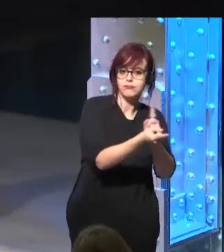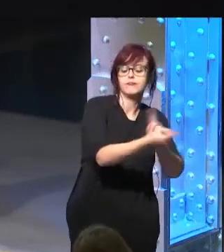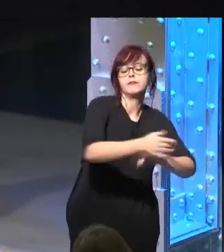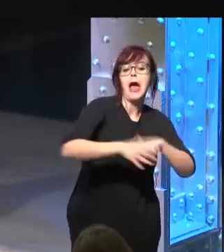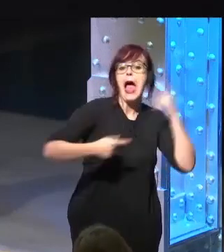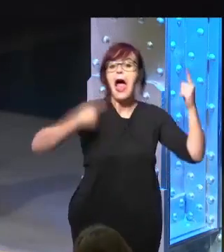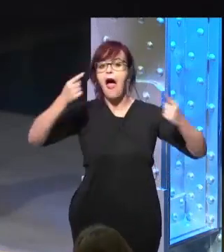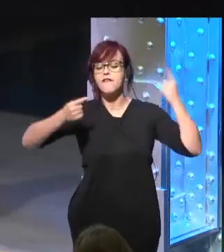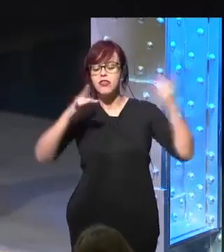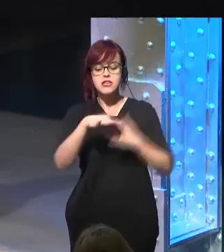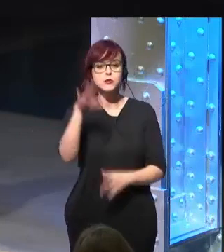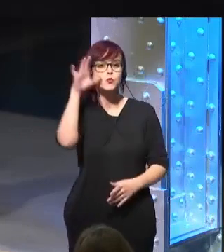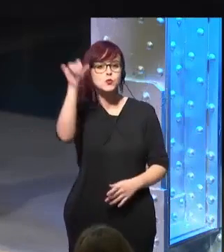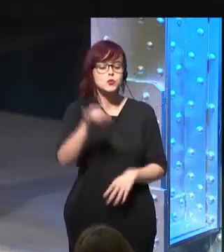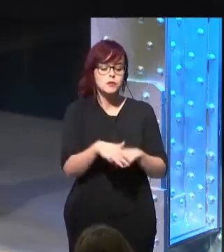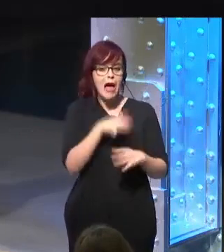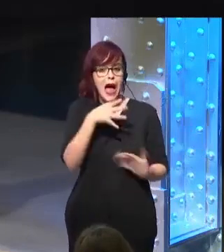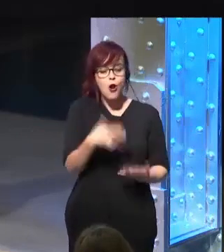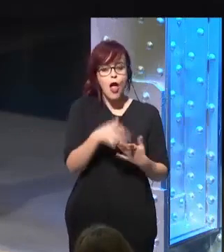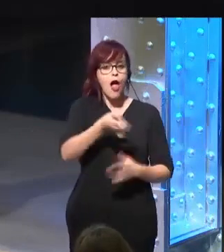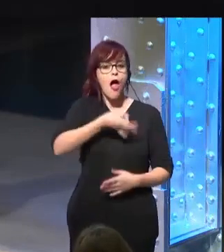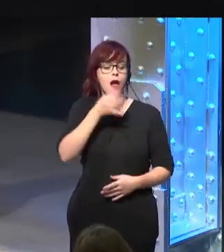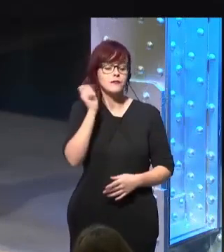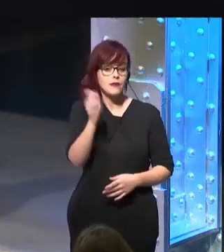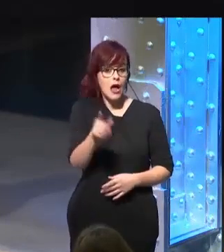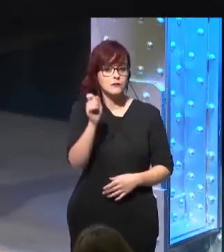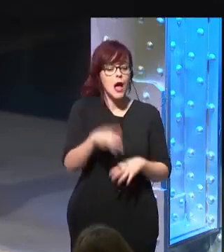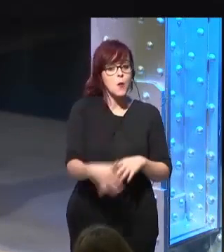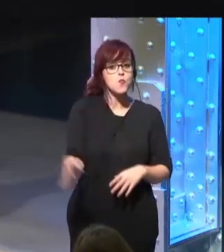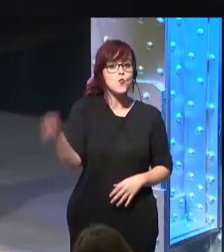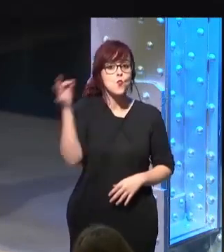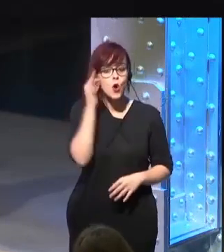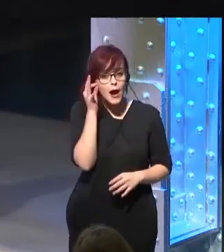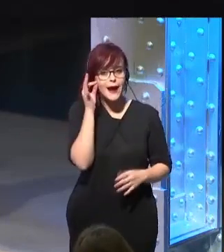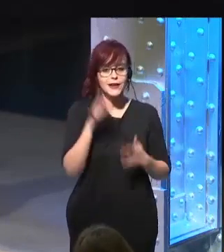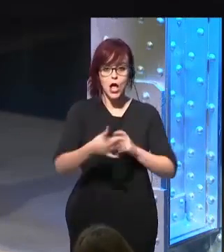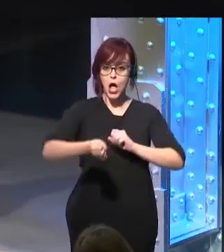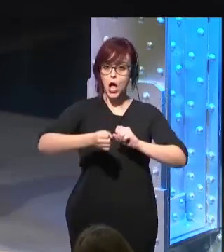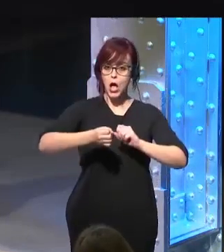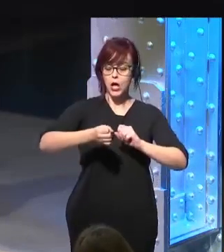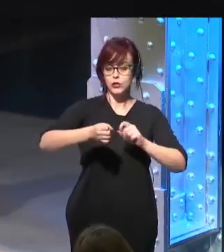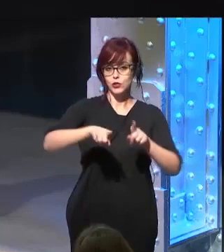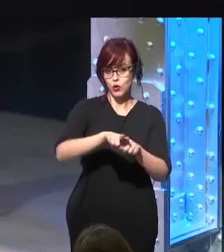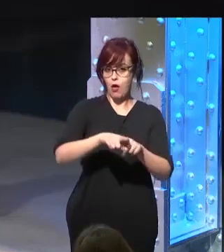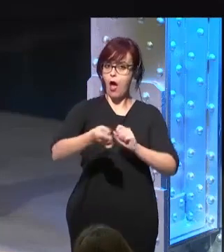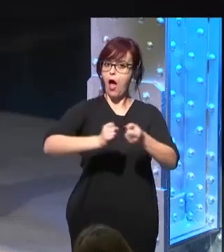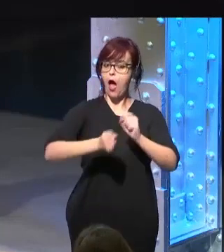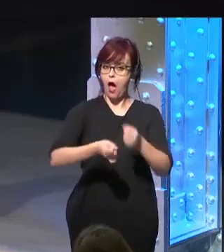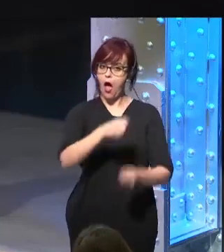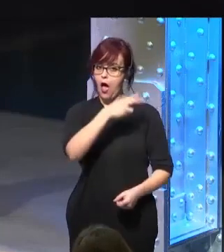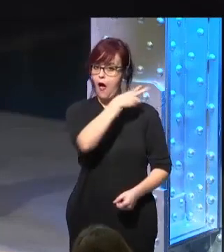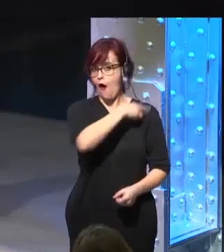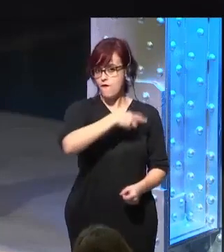Yo a veces oigo ahora con cierta frecuencia a mujeres que son comandantes de avión.